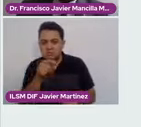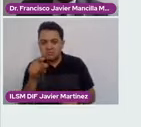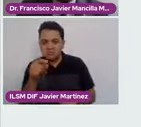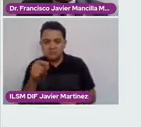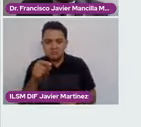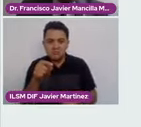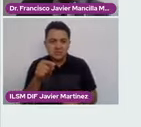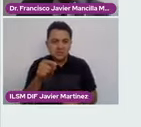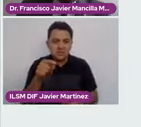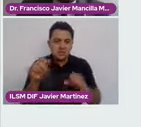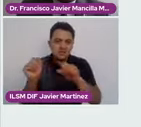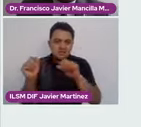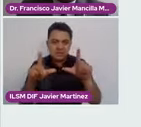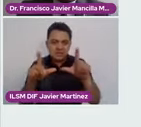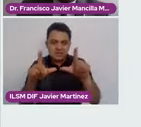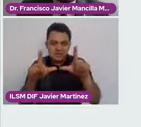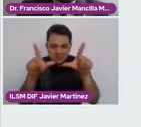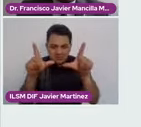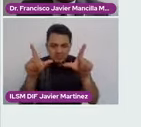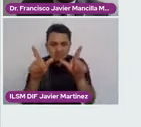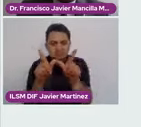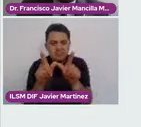no tener la visibilidad.